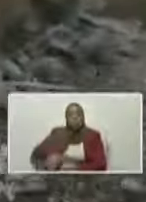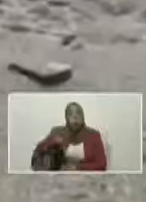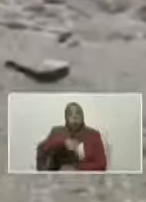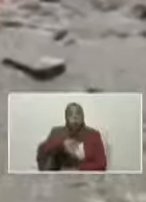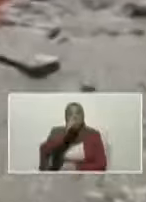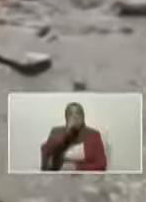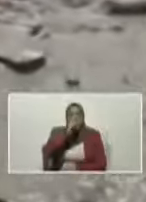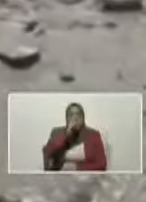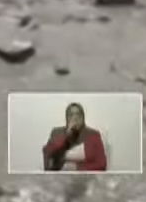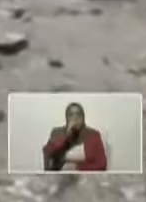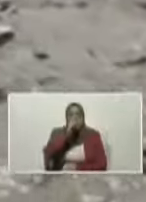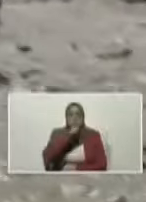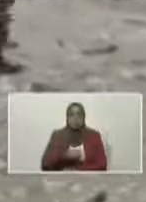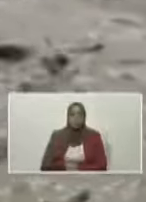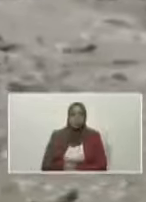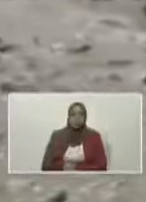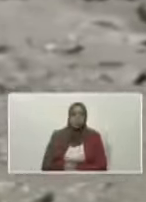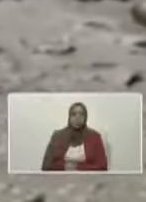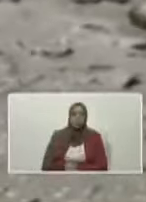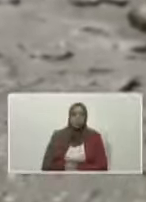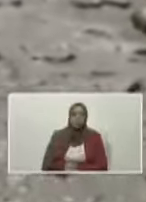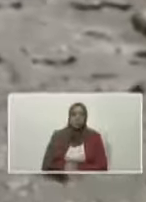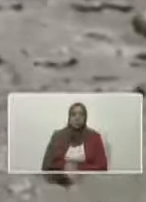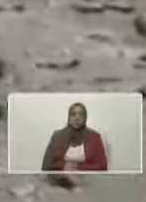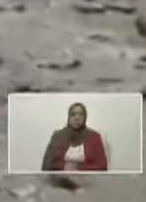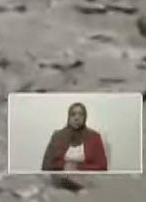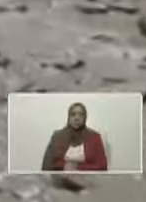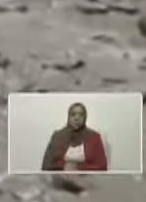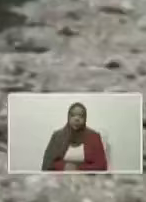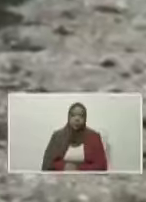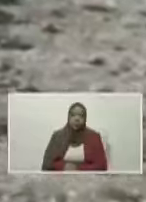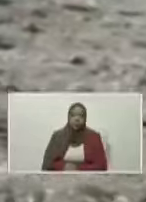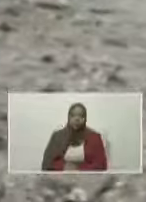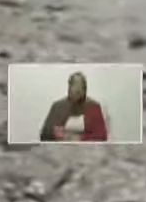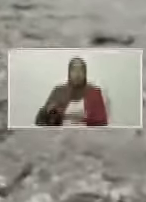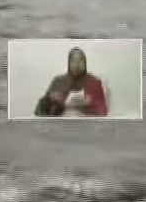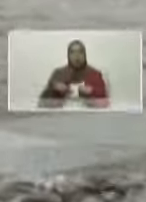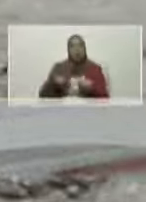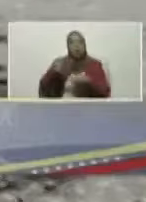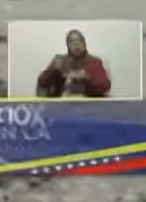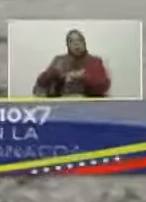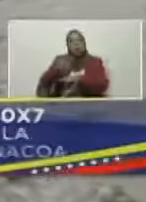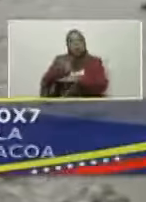popular. Recuperación. Así que usted asuma toda la autoridad